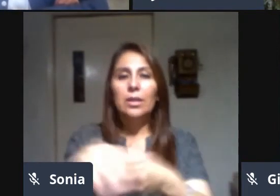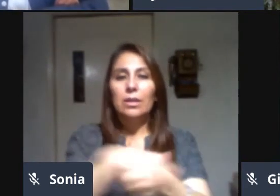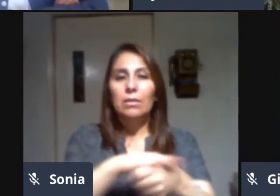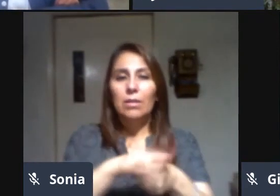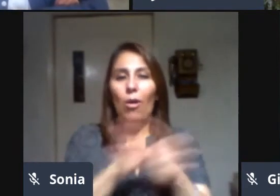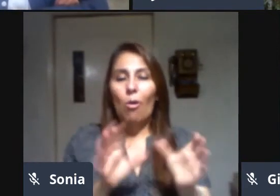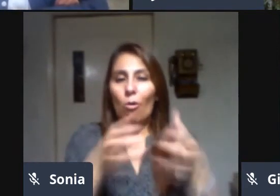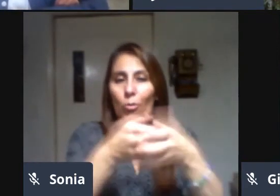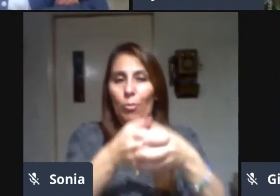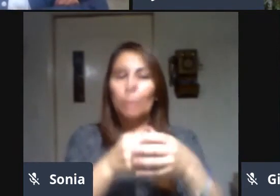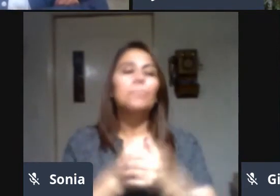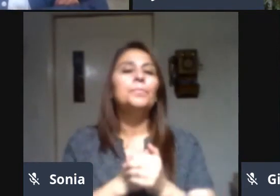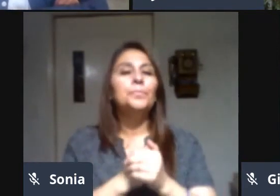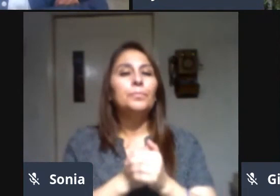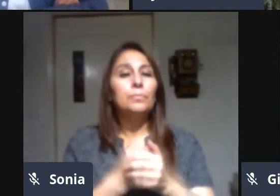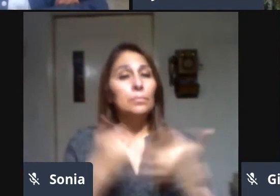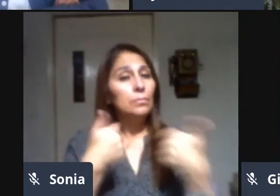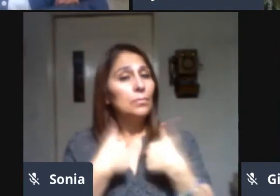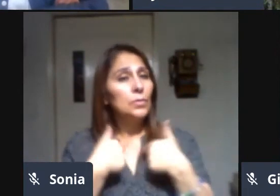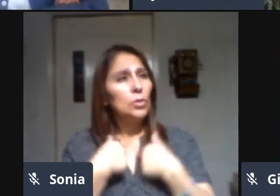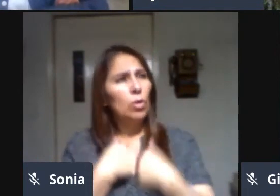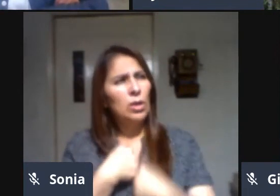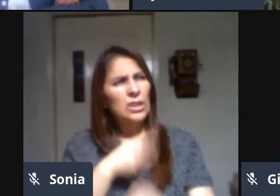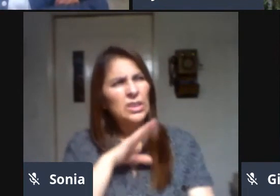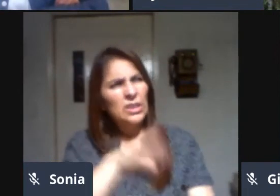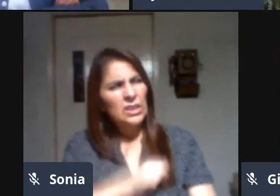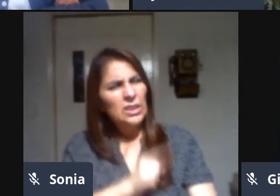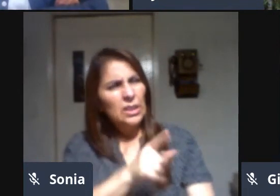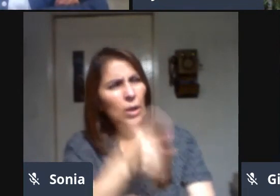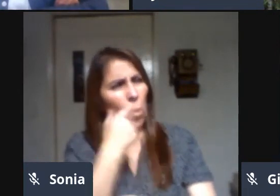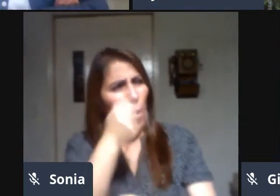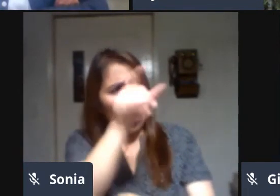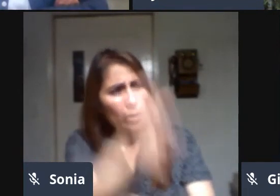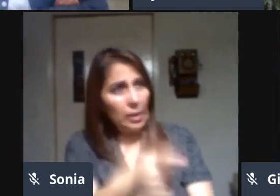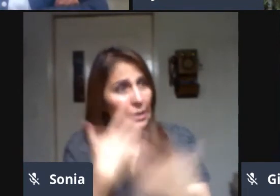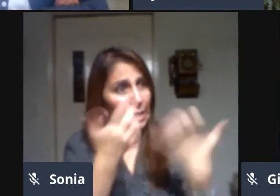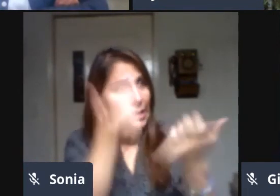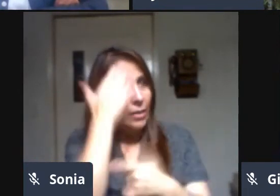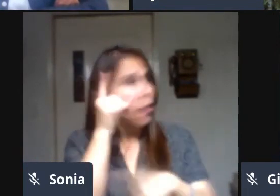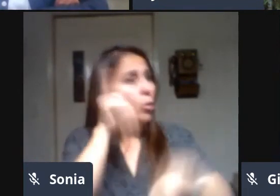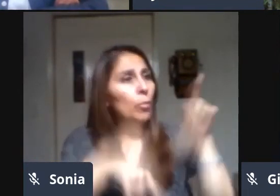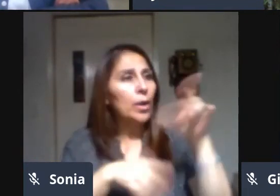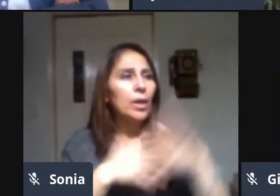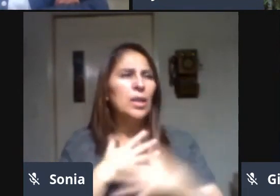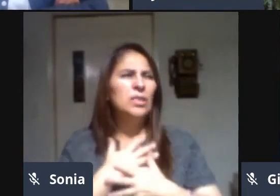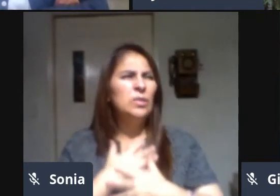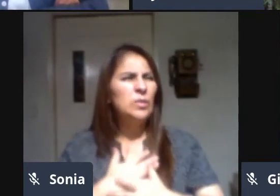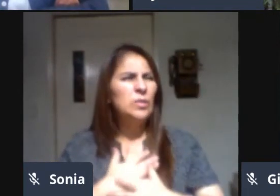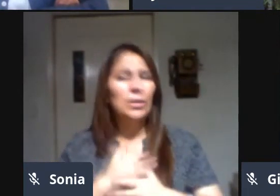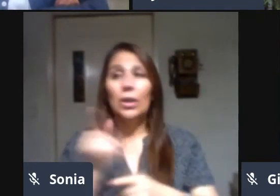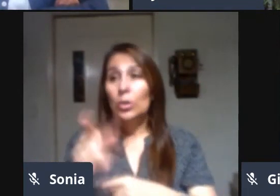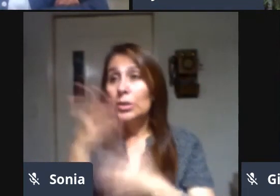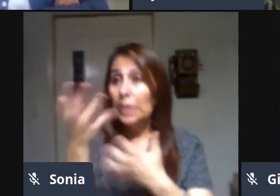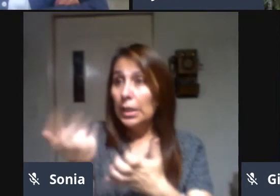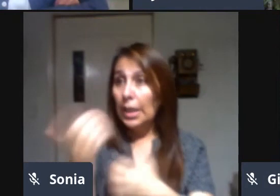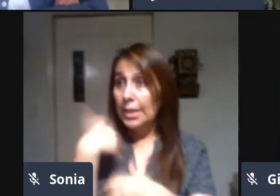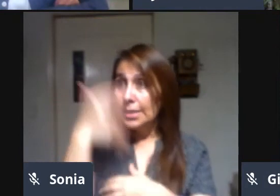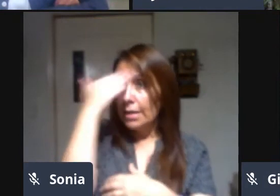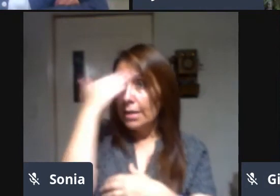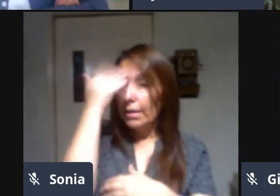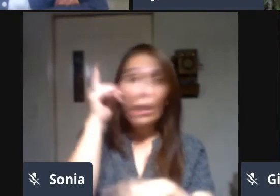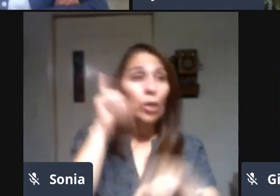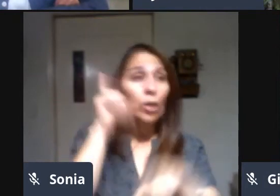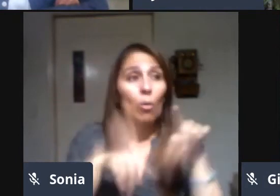tengo mis alas un hombre que quiere saber y no cuerpo tengo más lástima de un hombre que quiere saber y no puede que de un